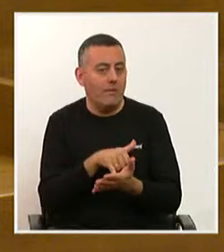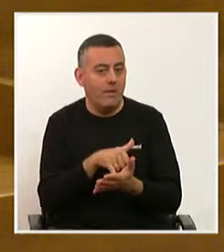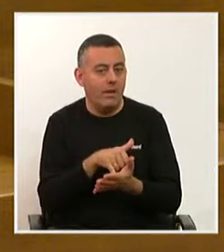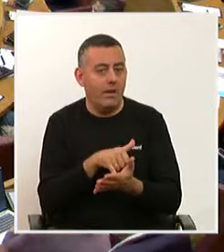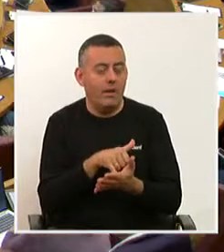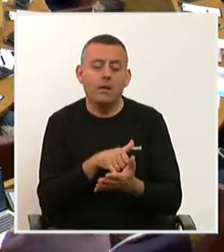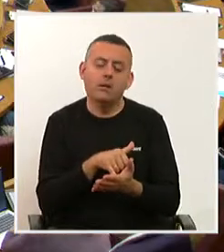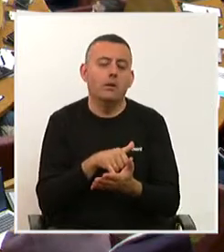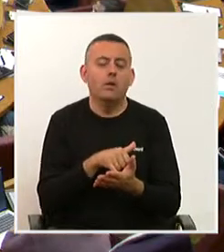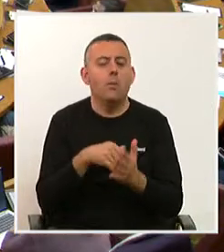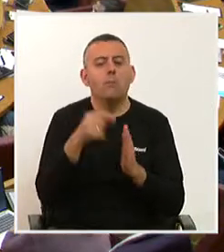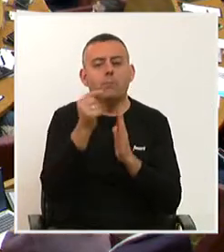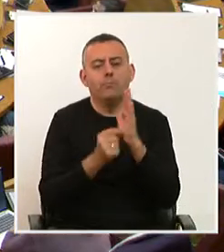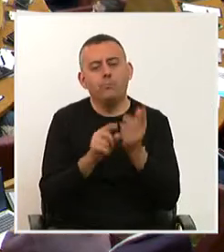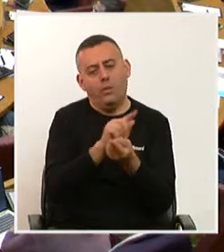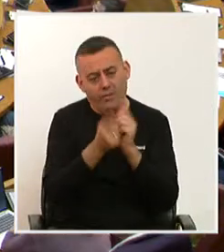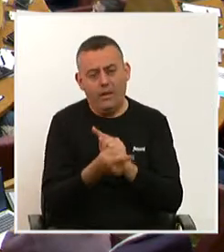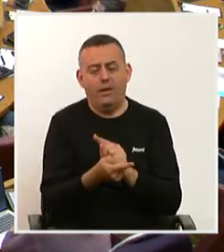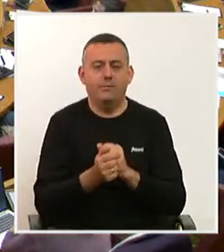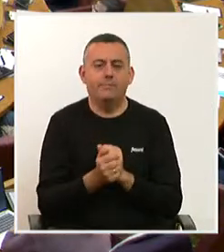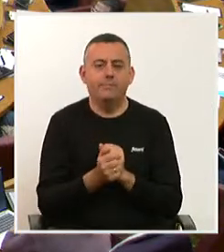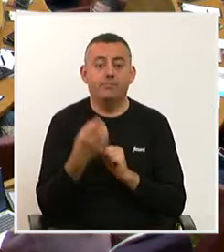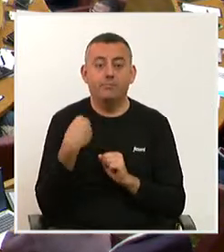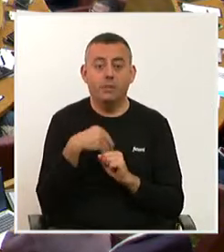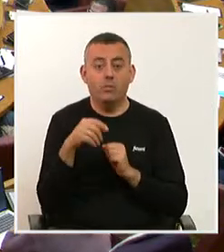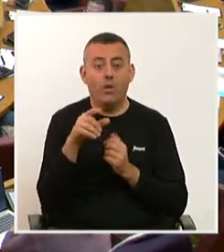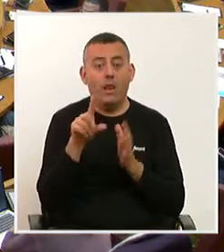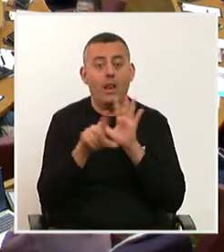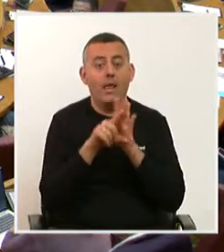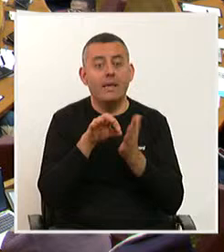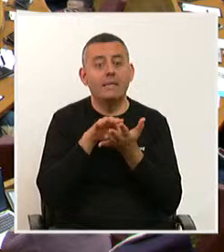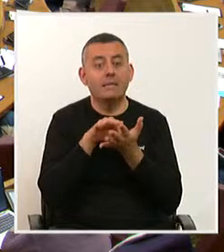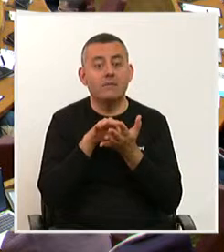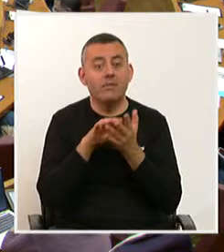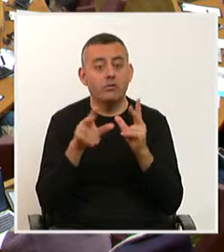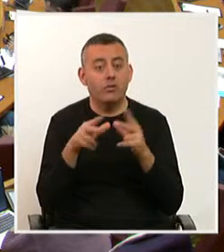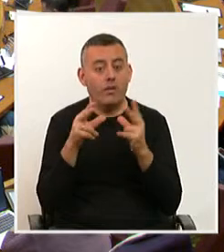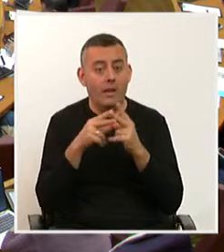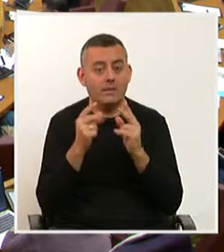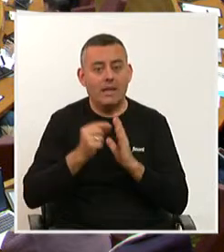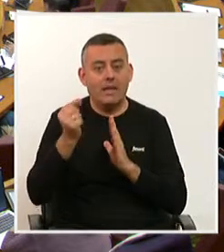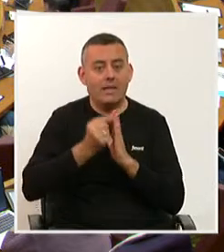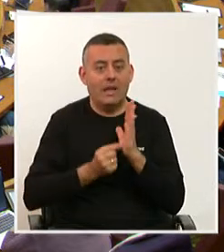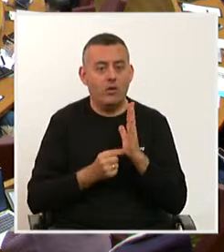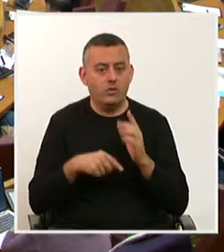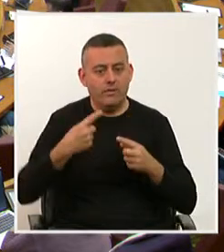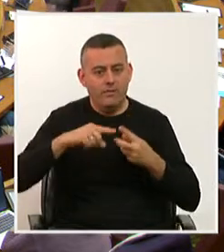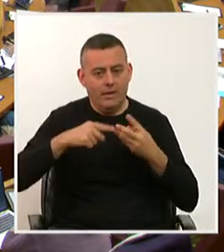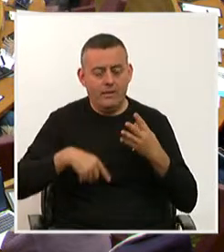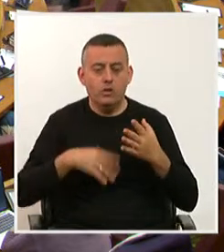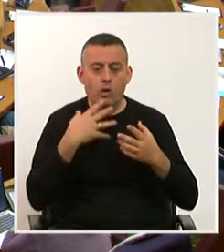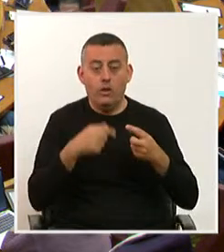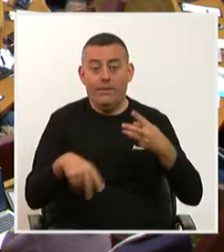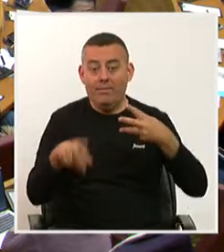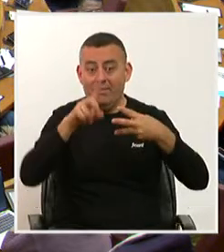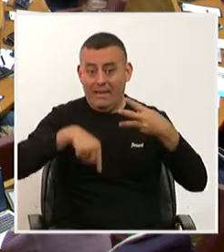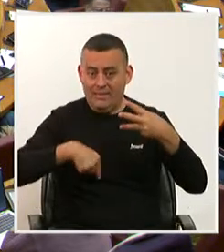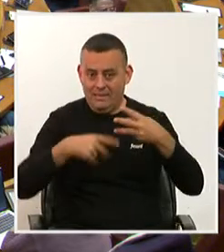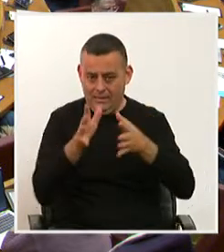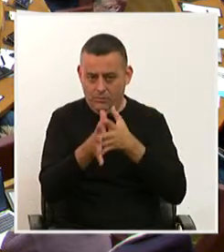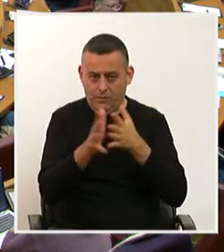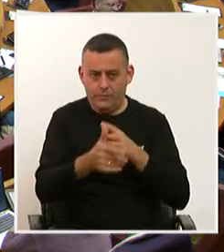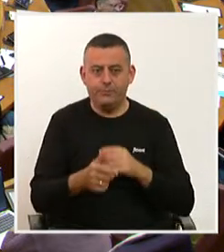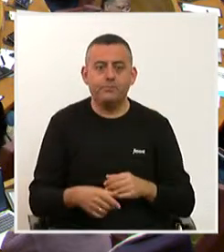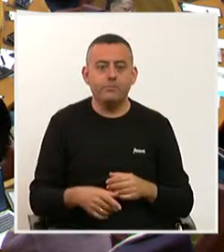vulnerable un espacio vulnerable en la ley de servicios sociales recogen diferentes criterios pero yo he cogido tres